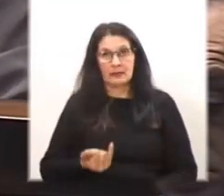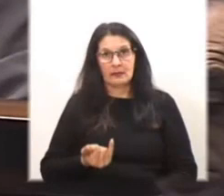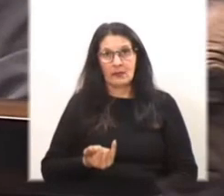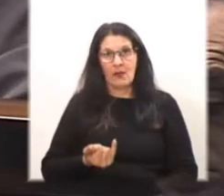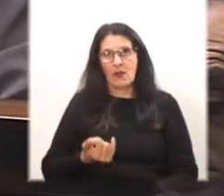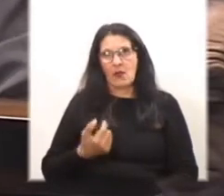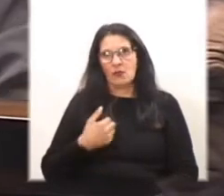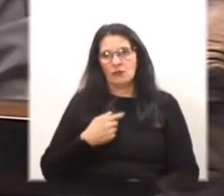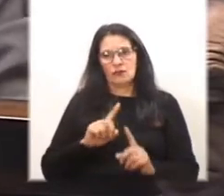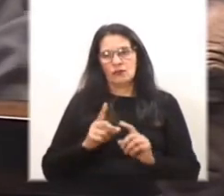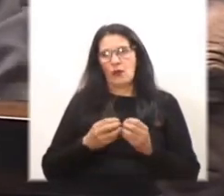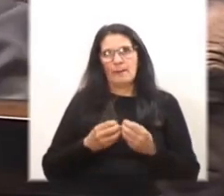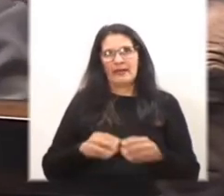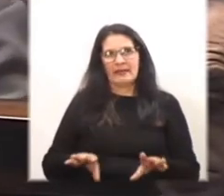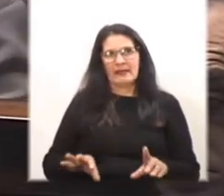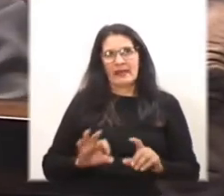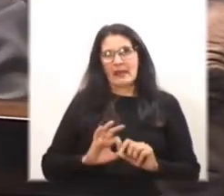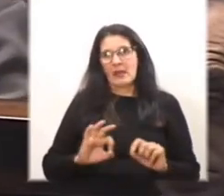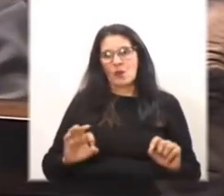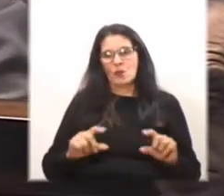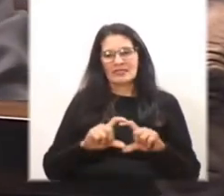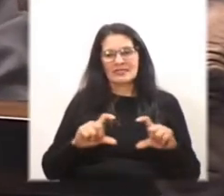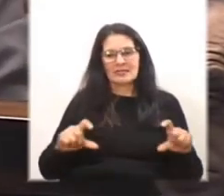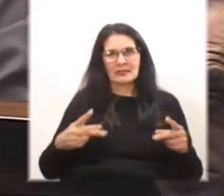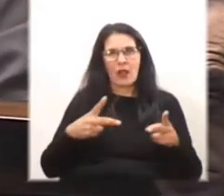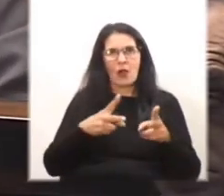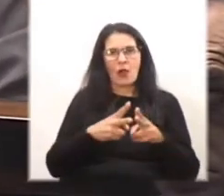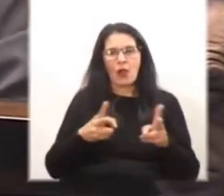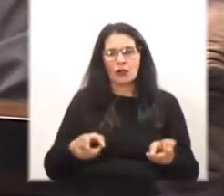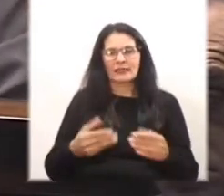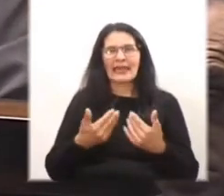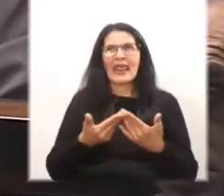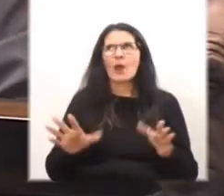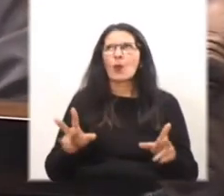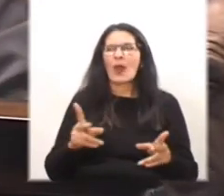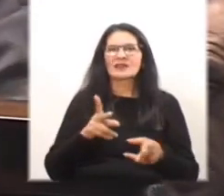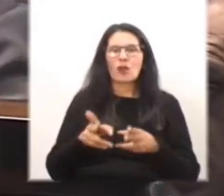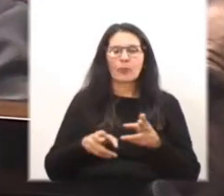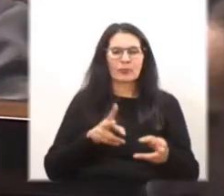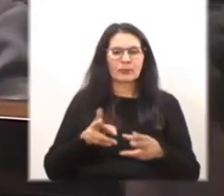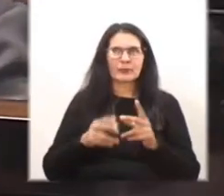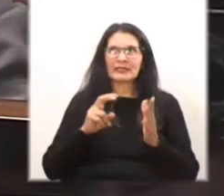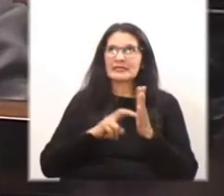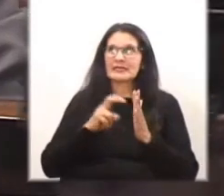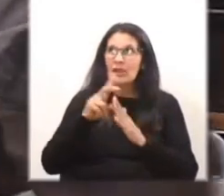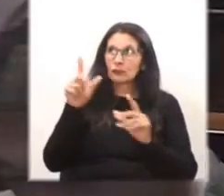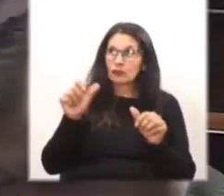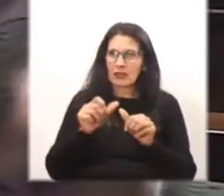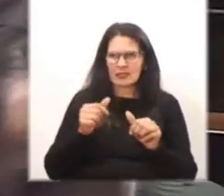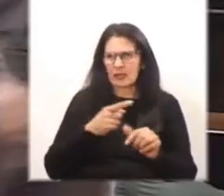un solo corte de cinta de todas las inauguraciones que se hacían en Salto Grande.